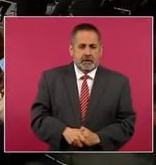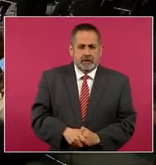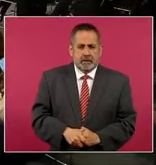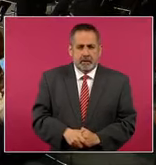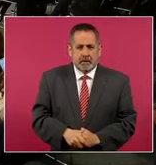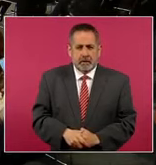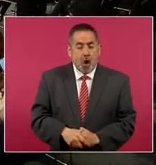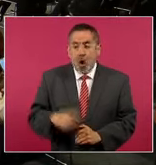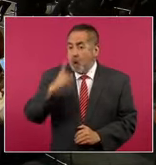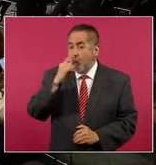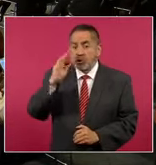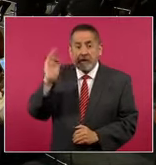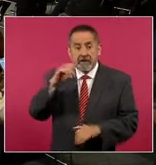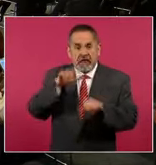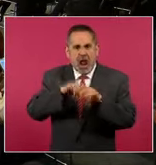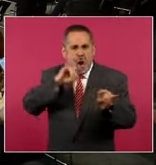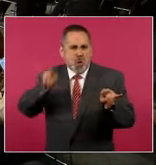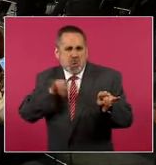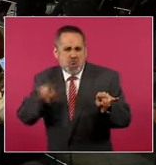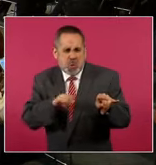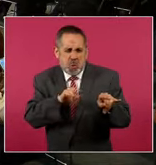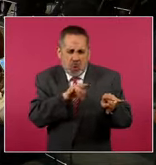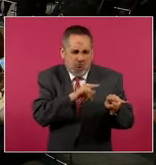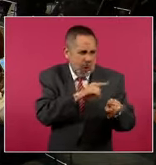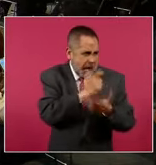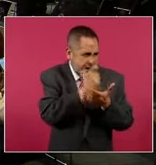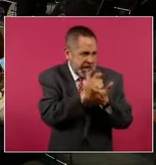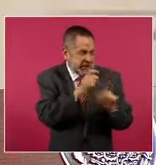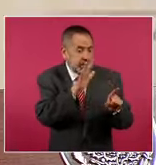Con policías federales.